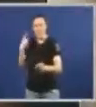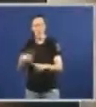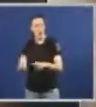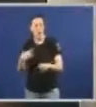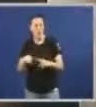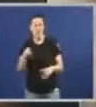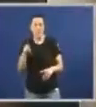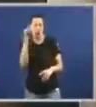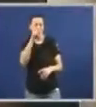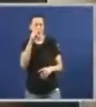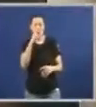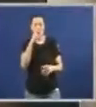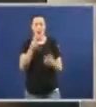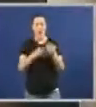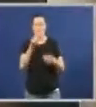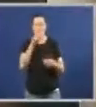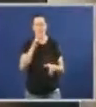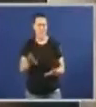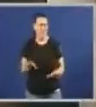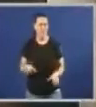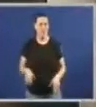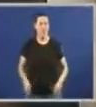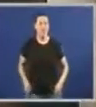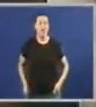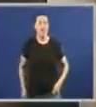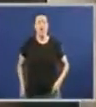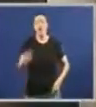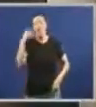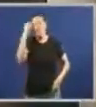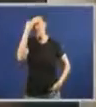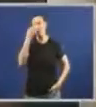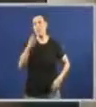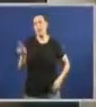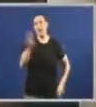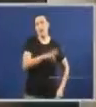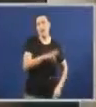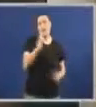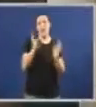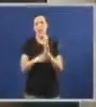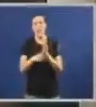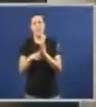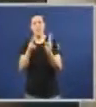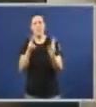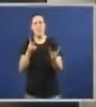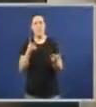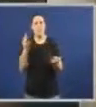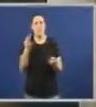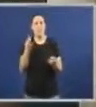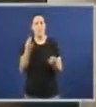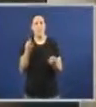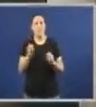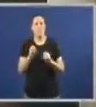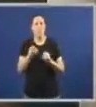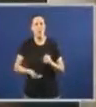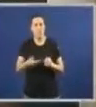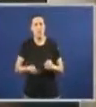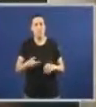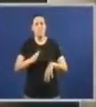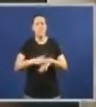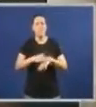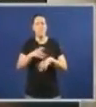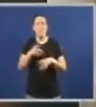na nosa opinión se fan mal Consideramos que hai que reforzar as melloras legislativas nesta cuestión sen dúbida importantes,